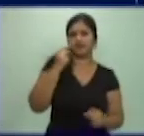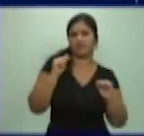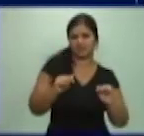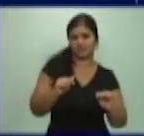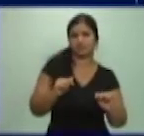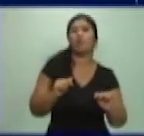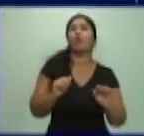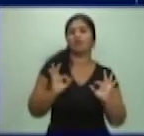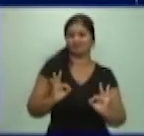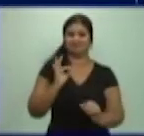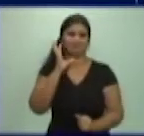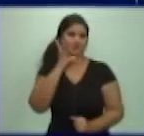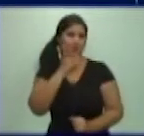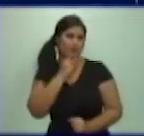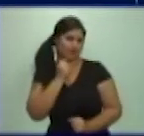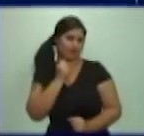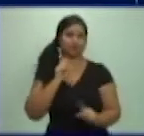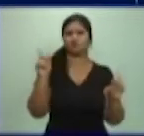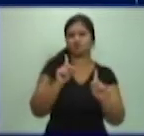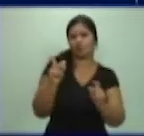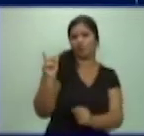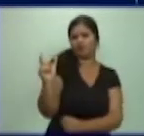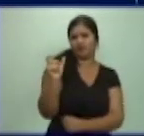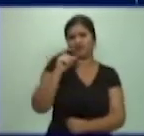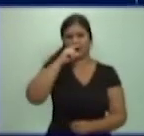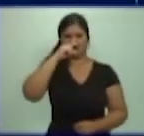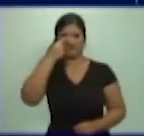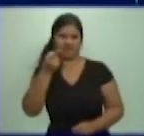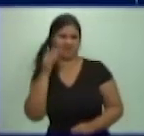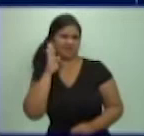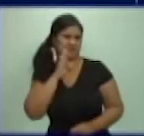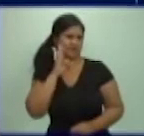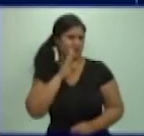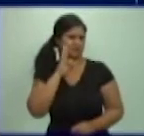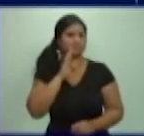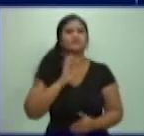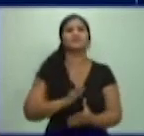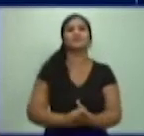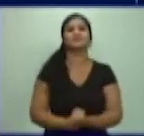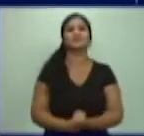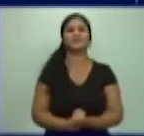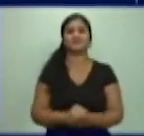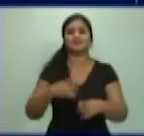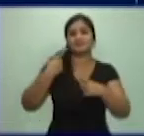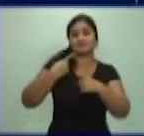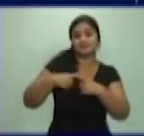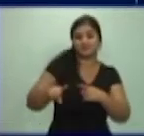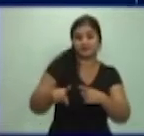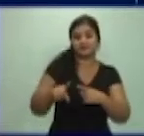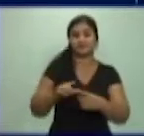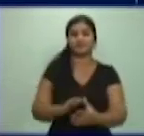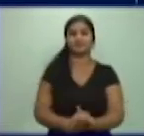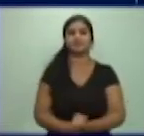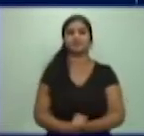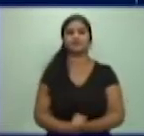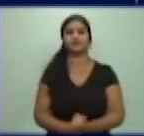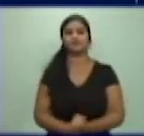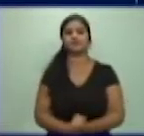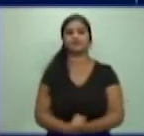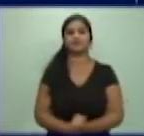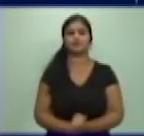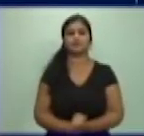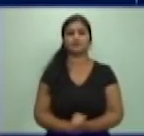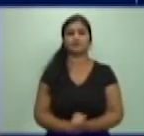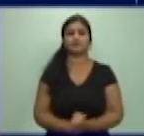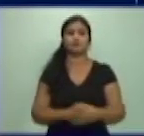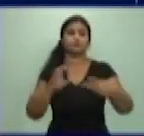el texto, el discurso y la ortografía. Y bueno, la literatura es, por